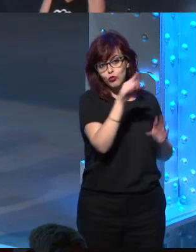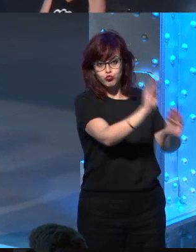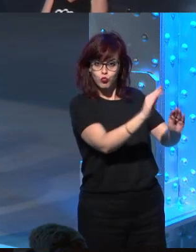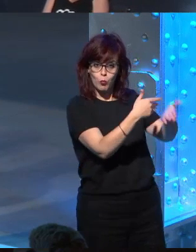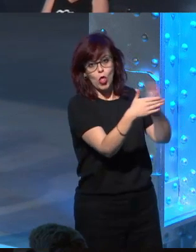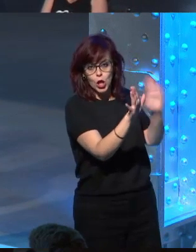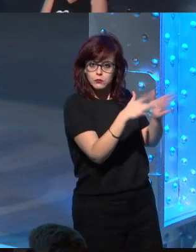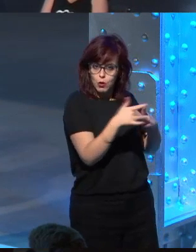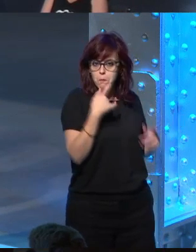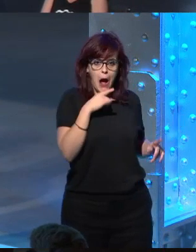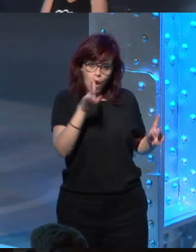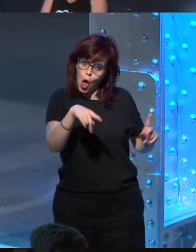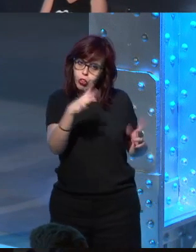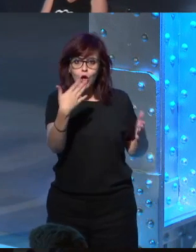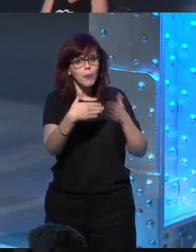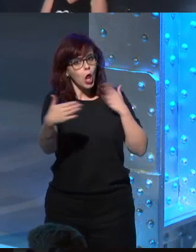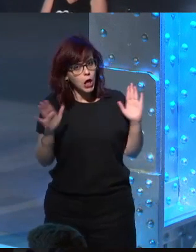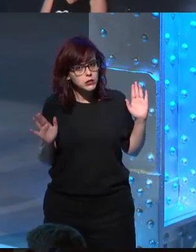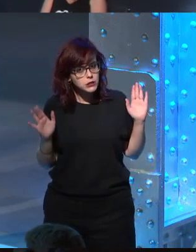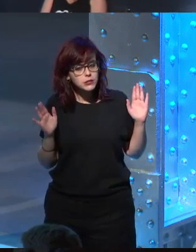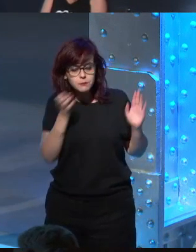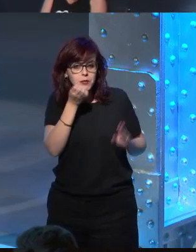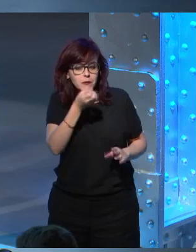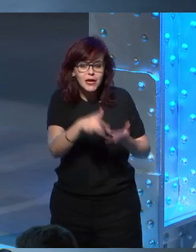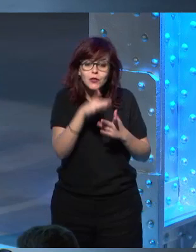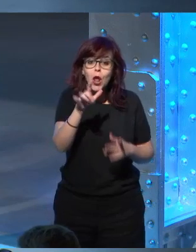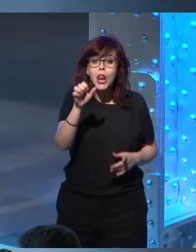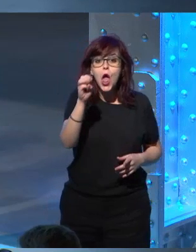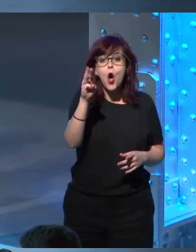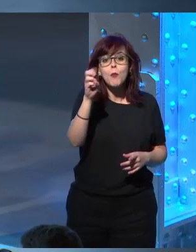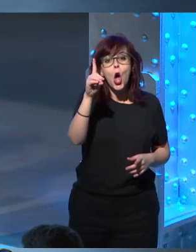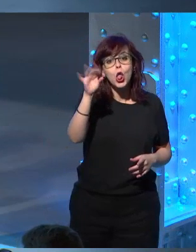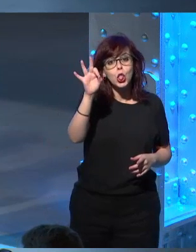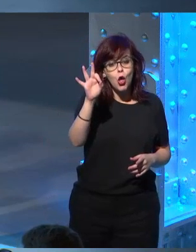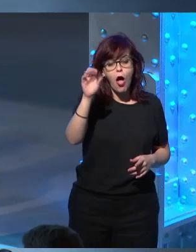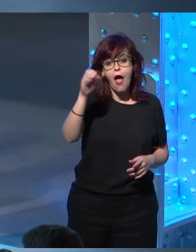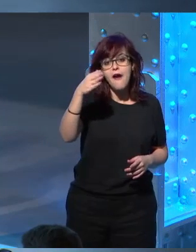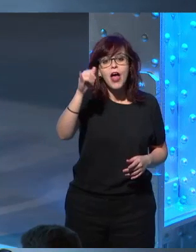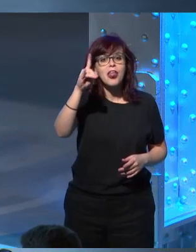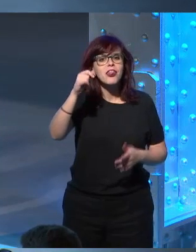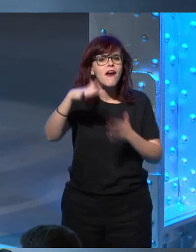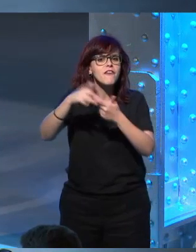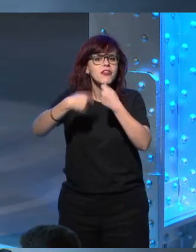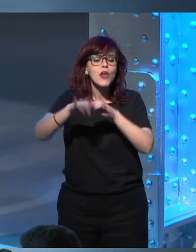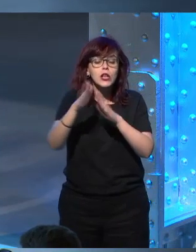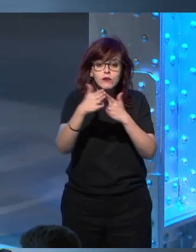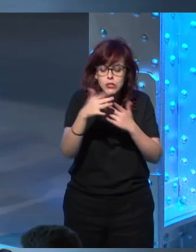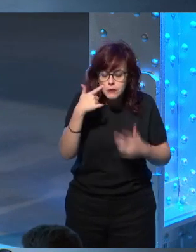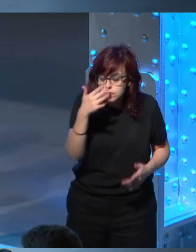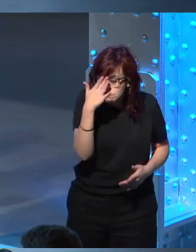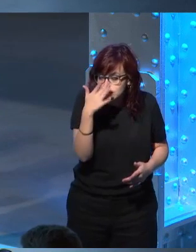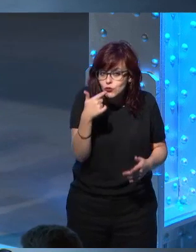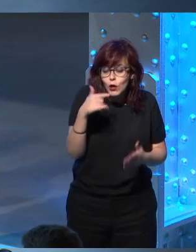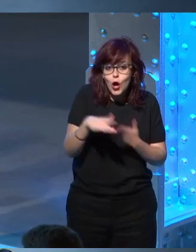está mal. No. Y todos los libros que ha vendido Leopoldo Abadía después de esto. Entonces, ¿qué pasa? Que yo, de verdad, cuando oigo a